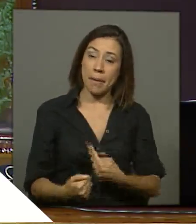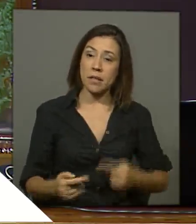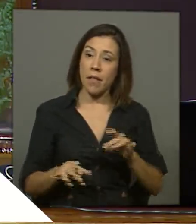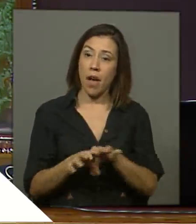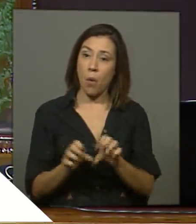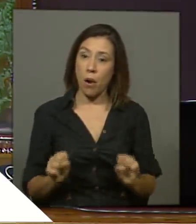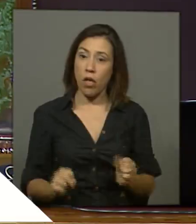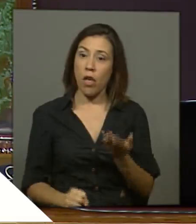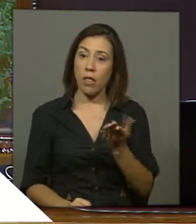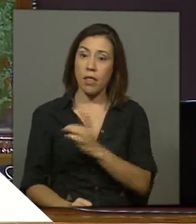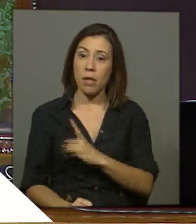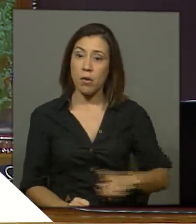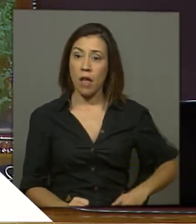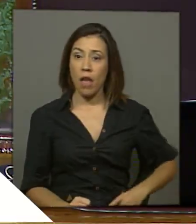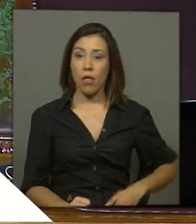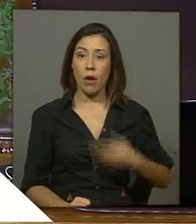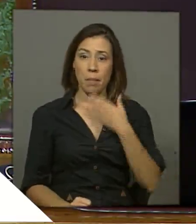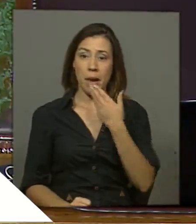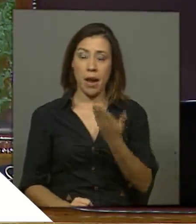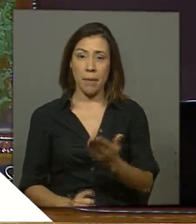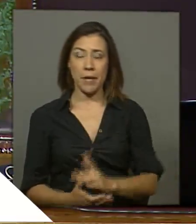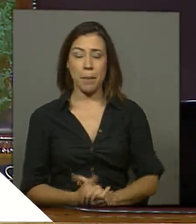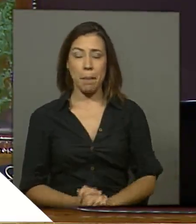acuerdo diputado seor coloma Le ofrezco la